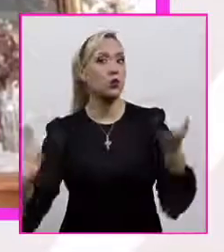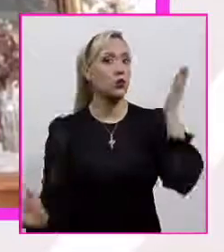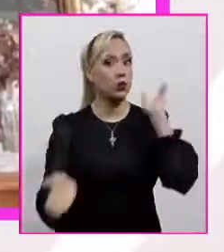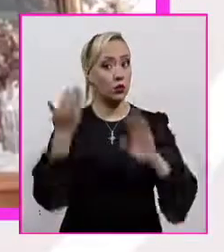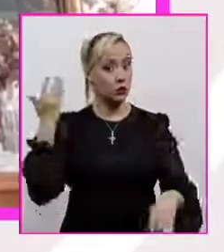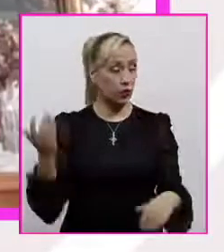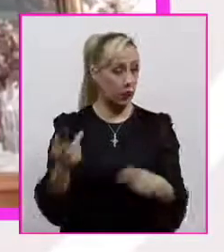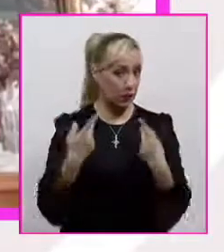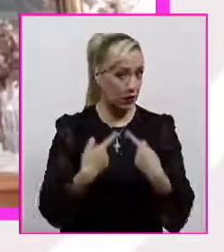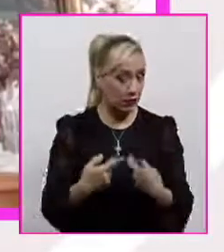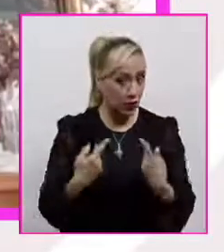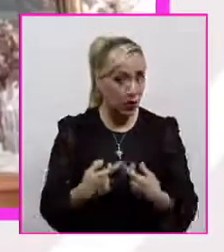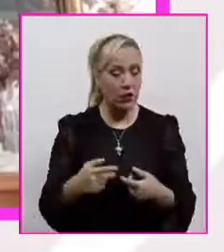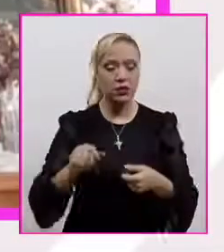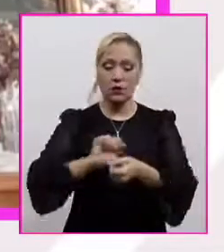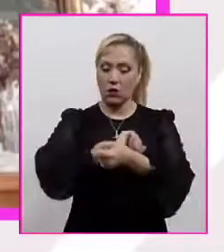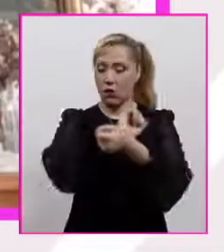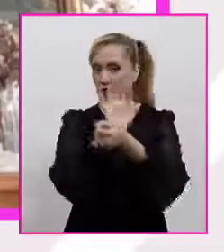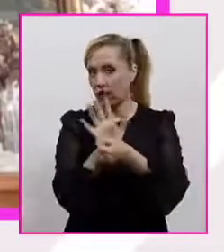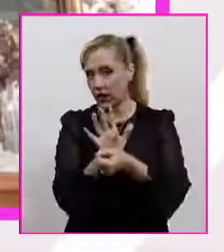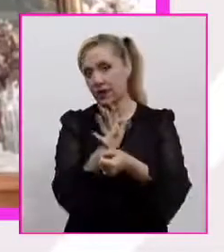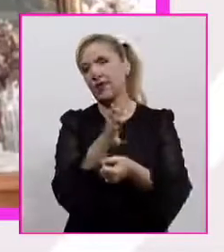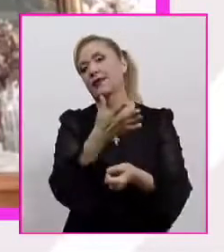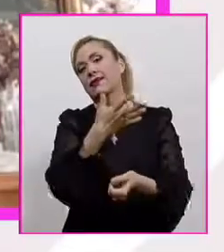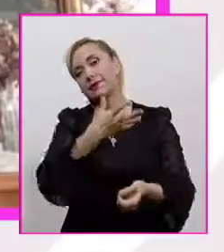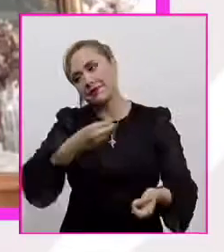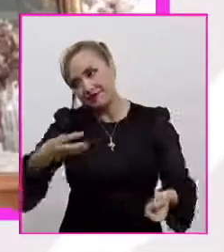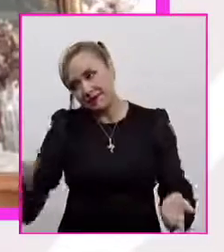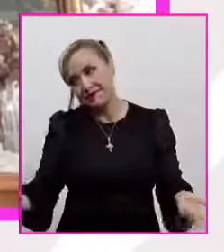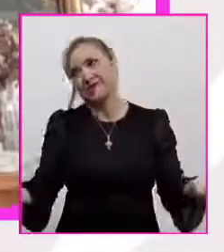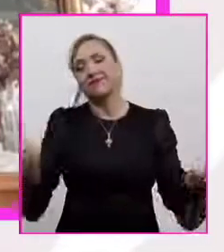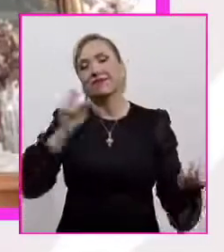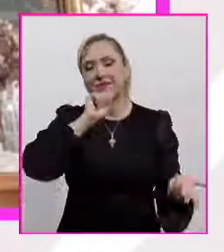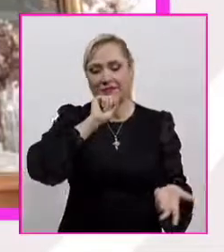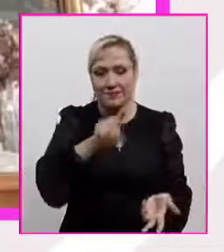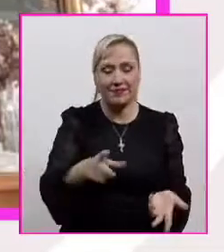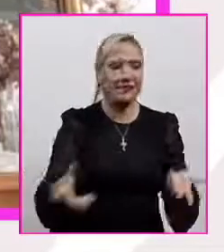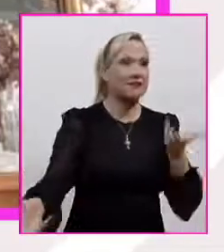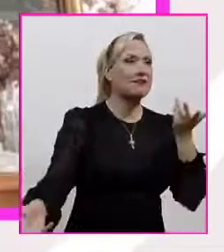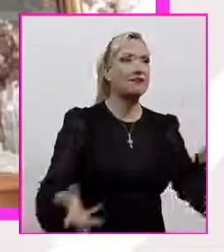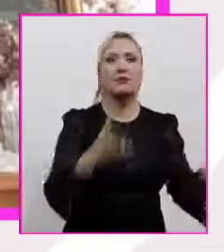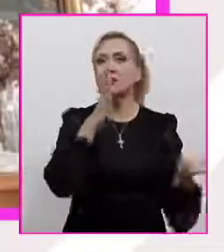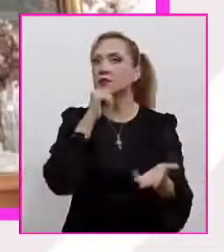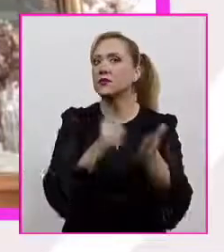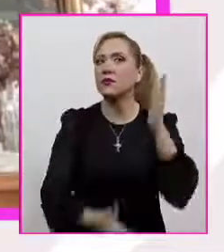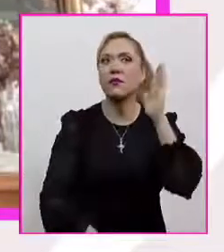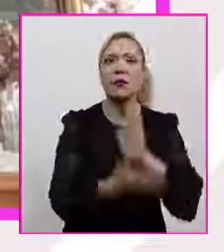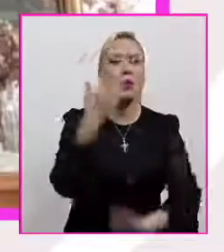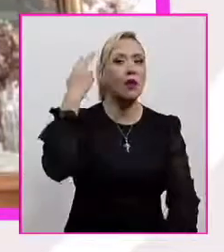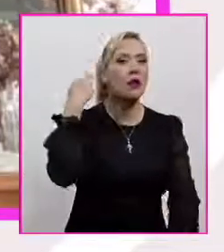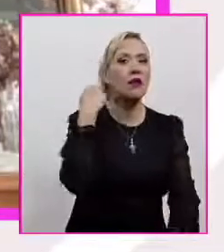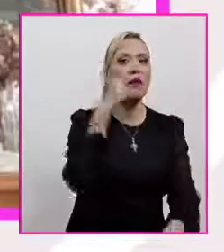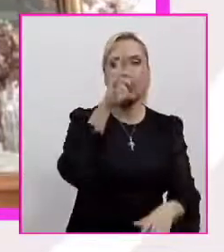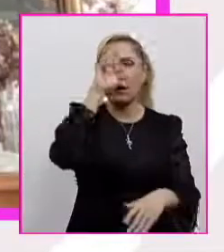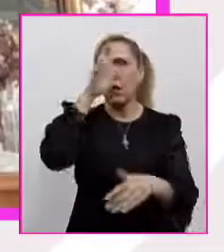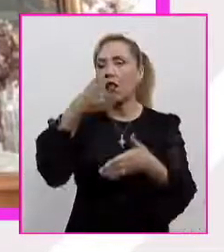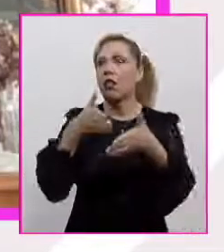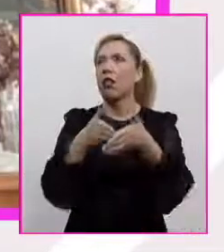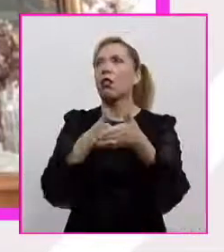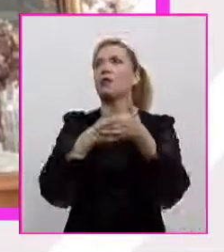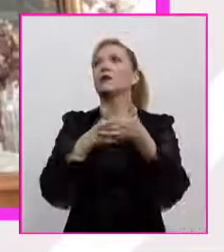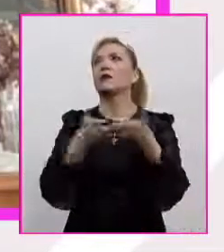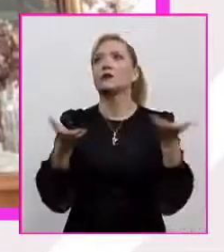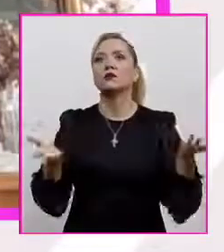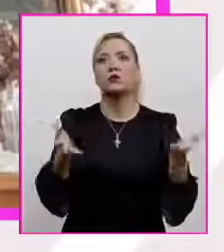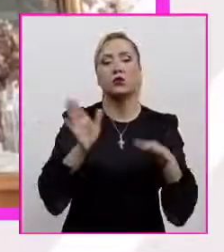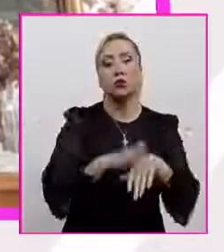La pandemia por COVID-19, por supuesto, supuso también un nuevo reto en la libertad de movimiento para los países a nivel mundial. Dada la